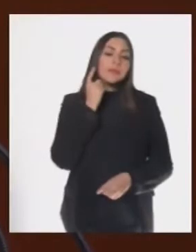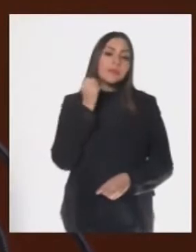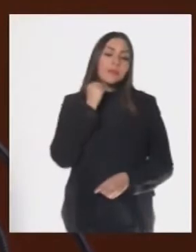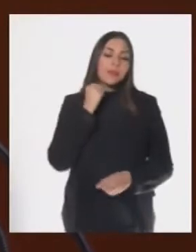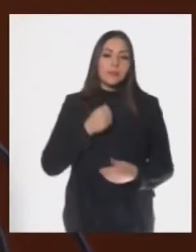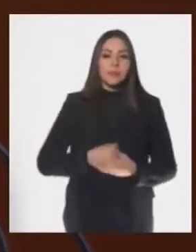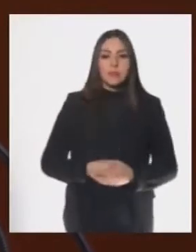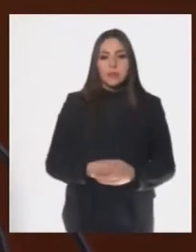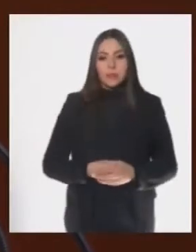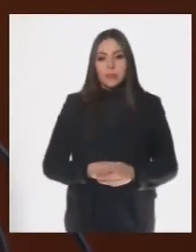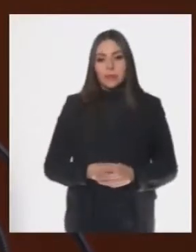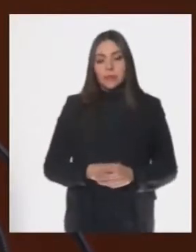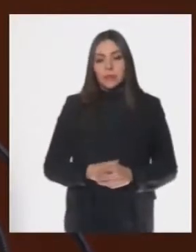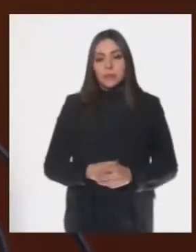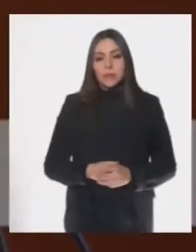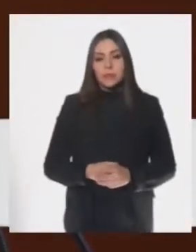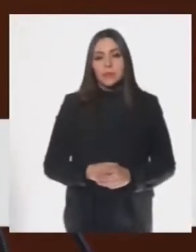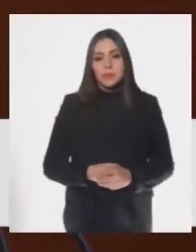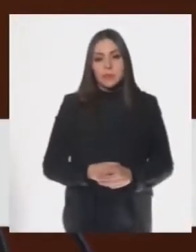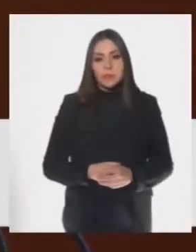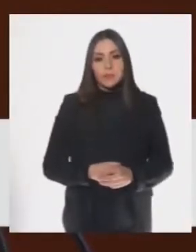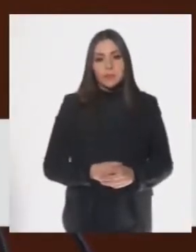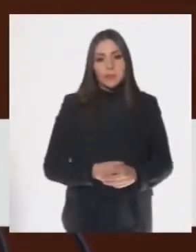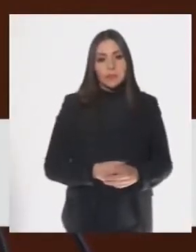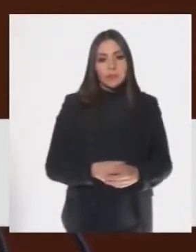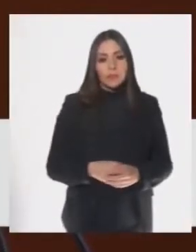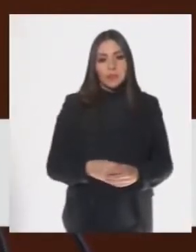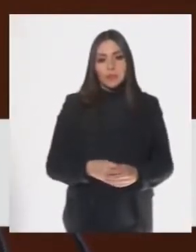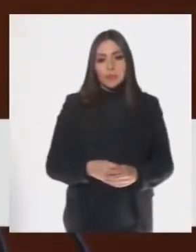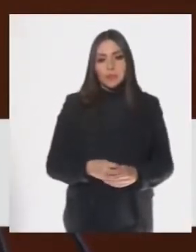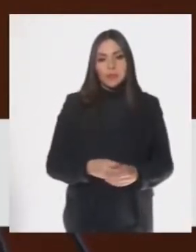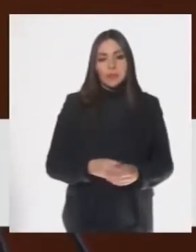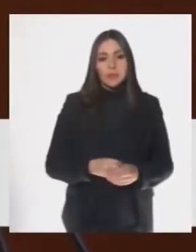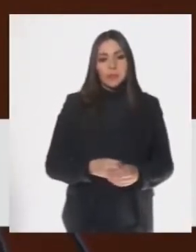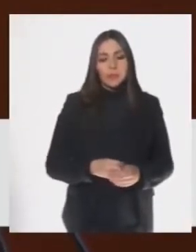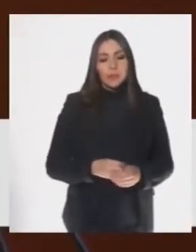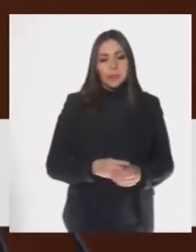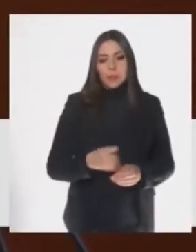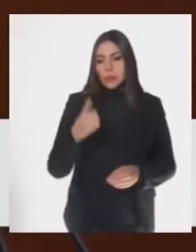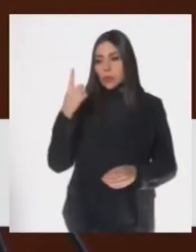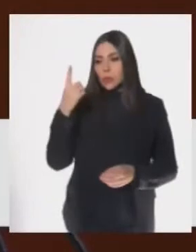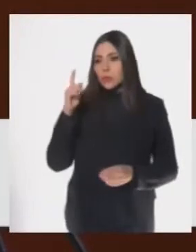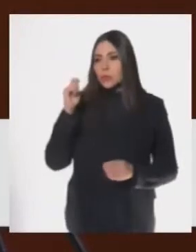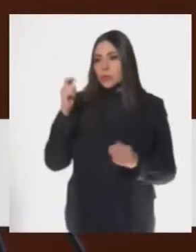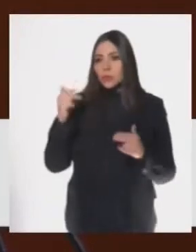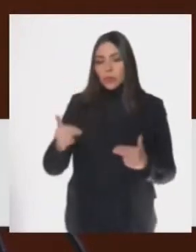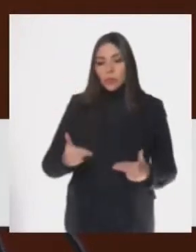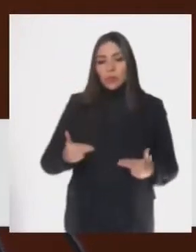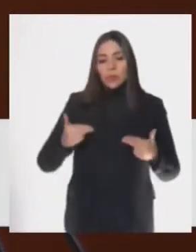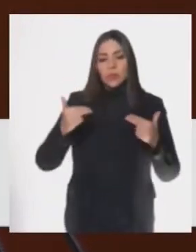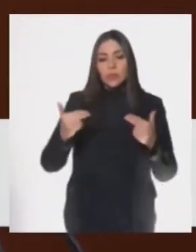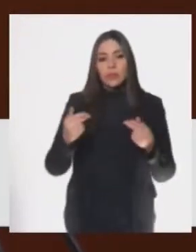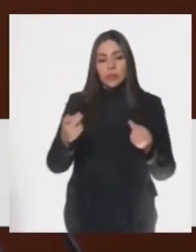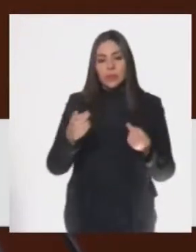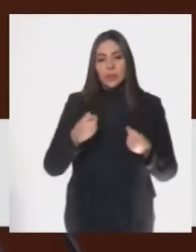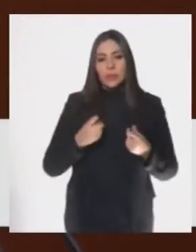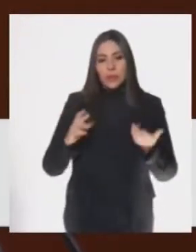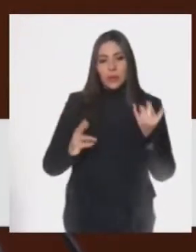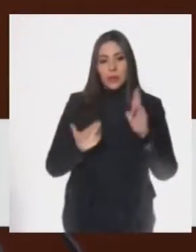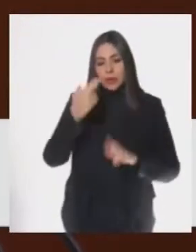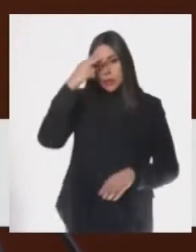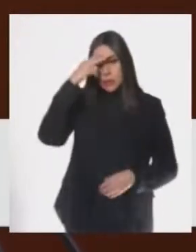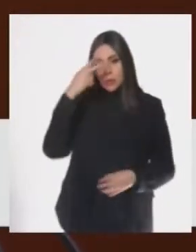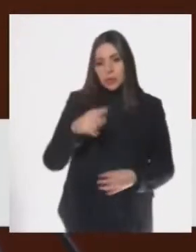Una de las grandes aportaciones, de los grandes legados que nos deja la Revolución Mexicana, es sin